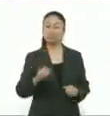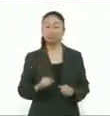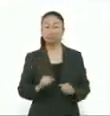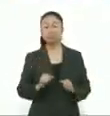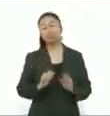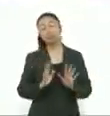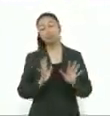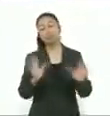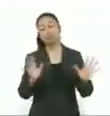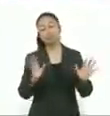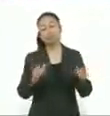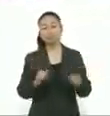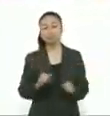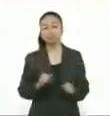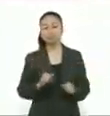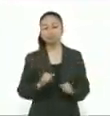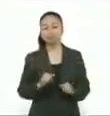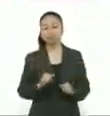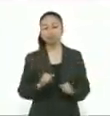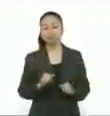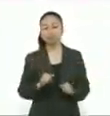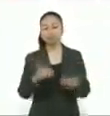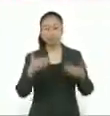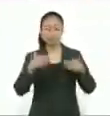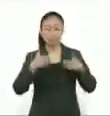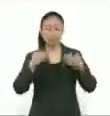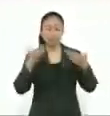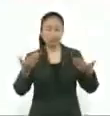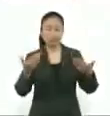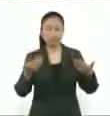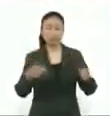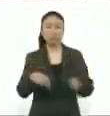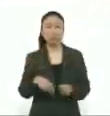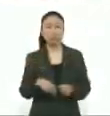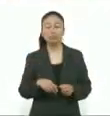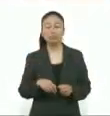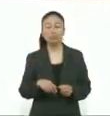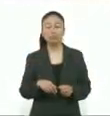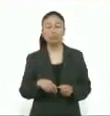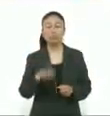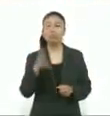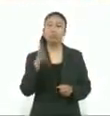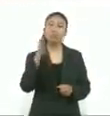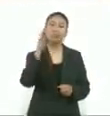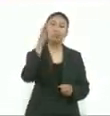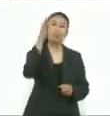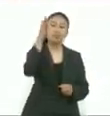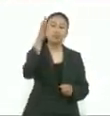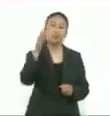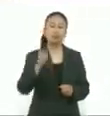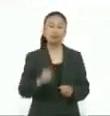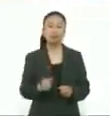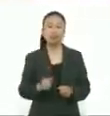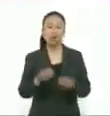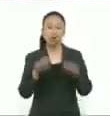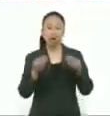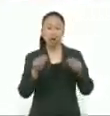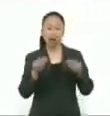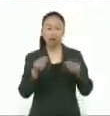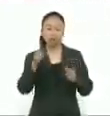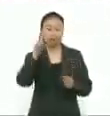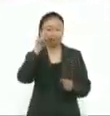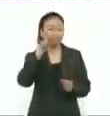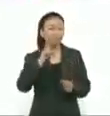optimista, pero este optimismo no es ingenuo. Ese futuro que visualizo y que seguramente muchas de